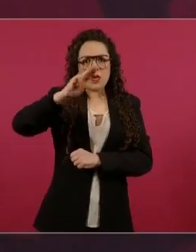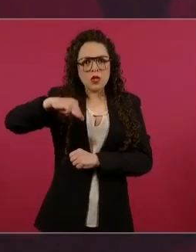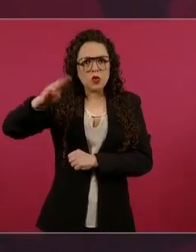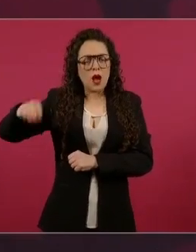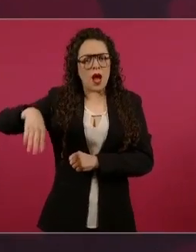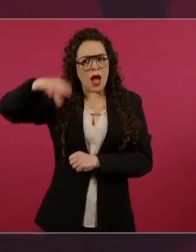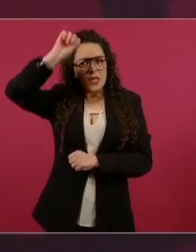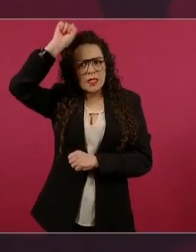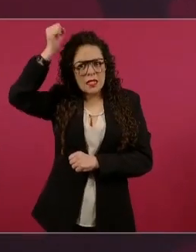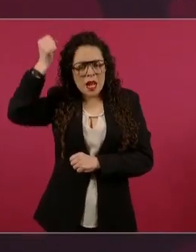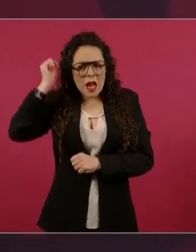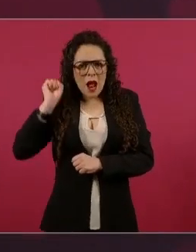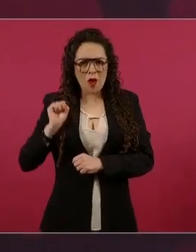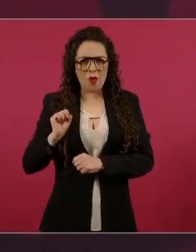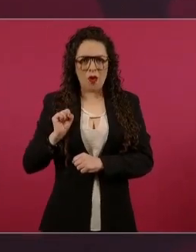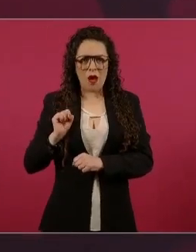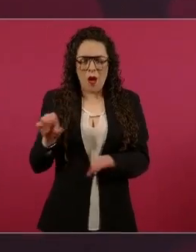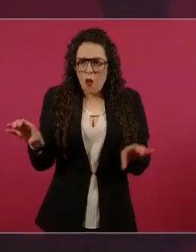Entonces,